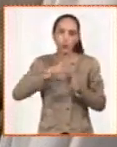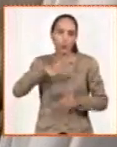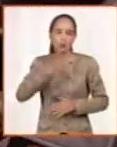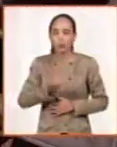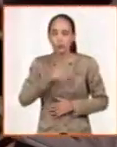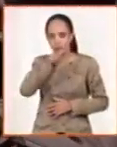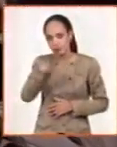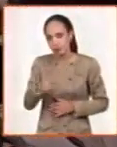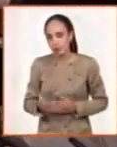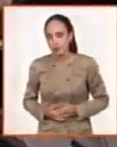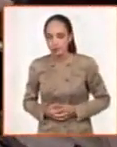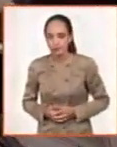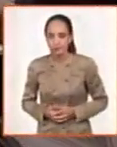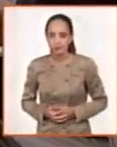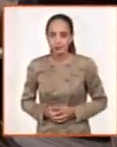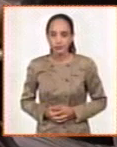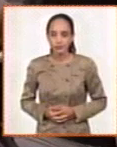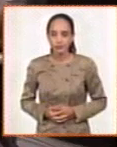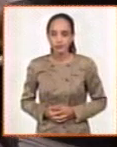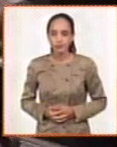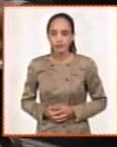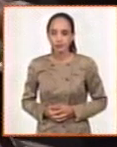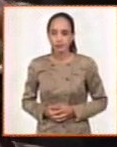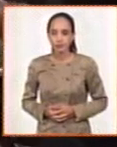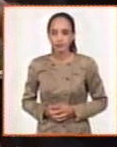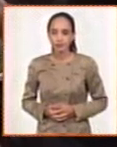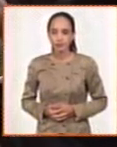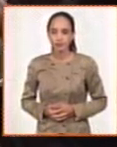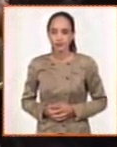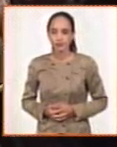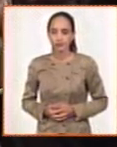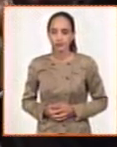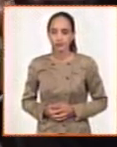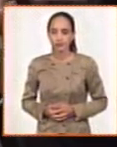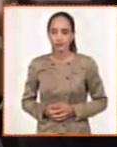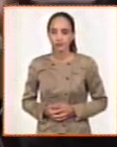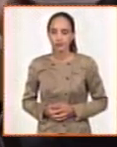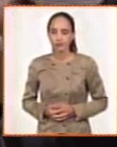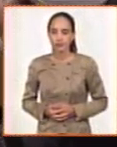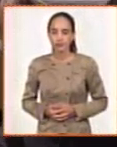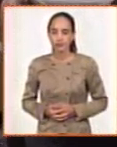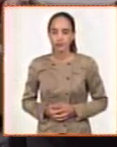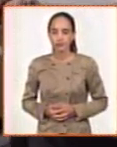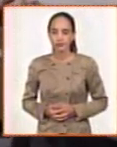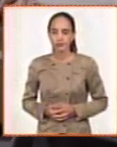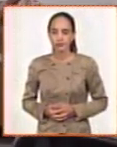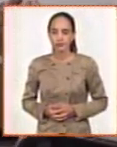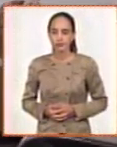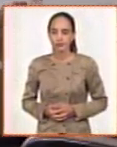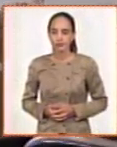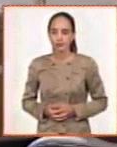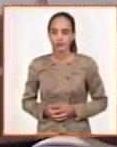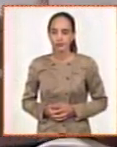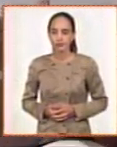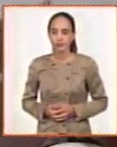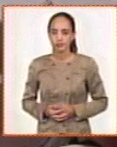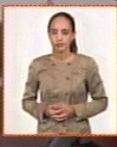yo realmente, como idea, desde que comenzó el Mejunje estaba esa, un